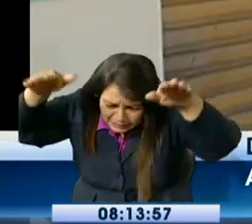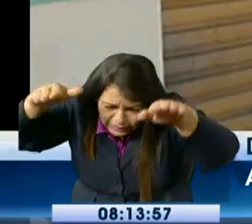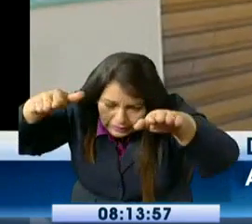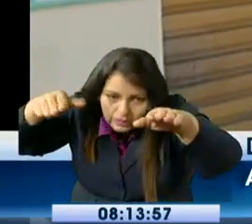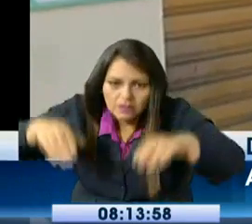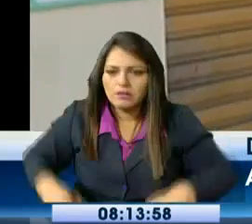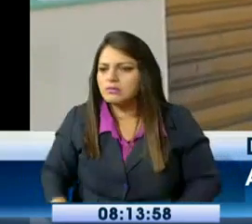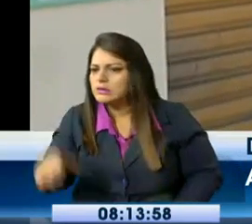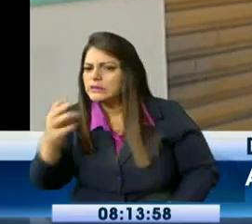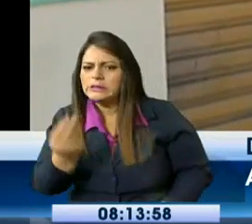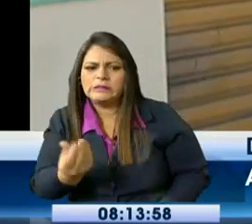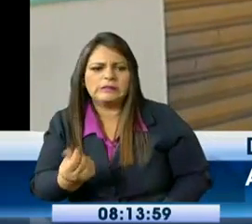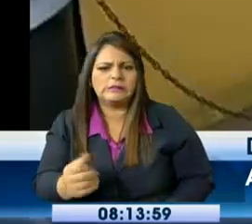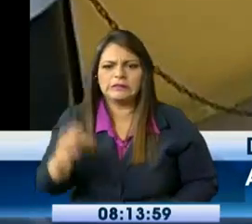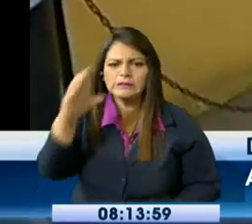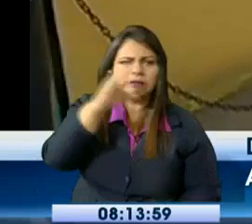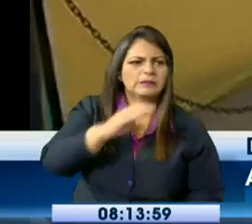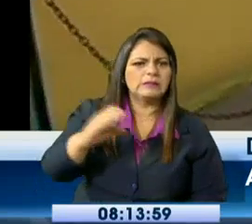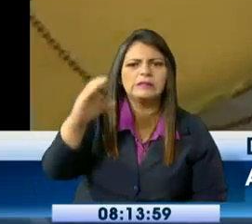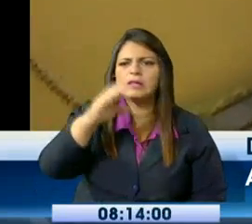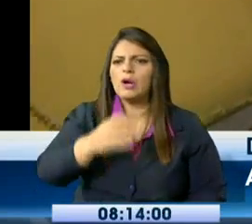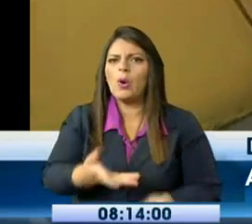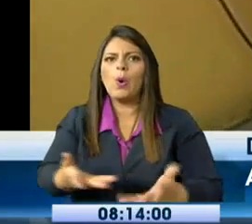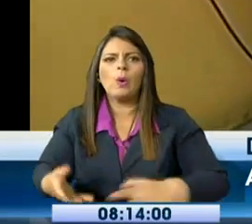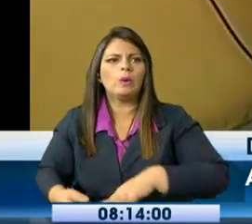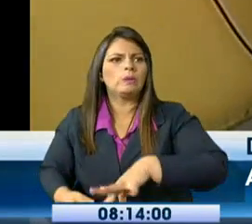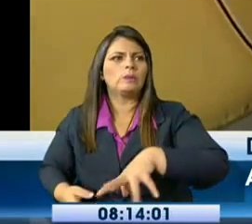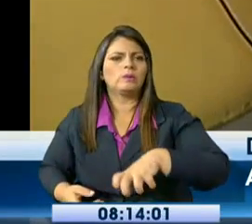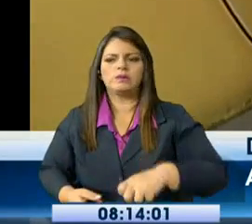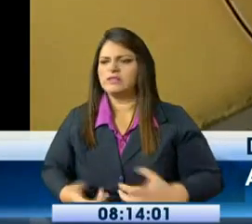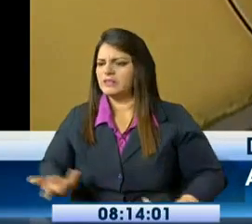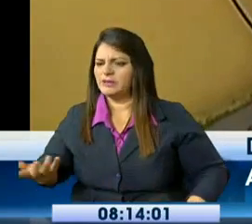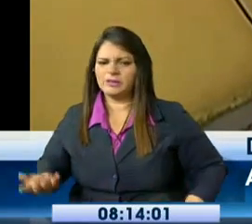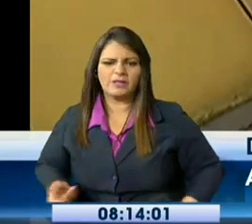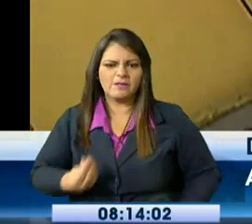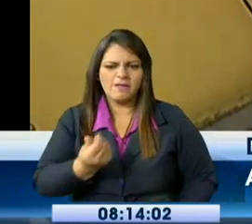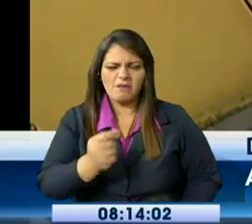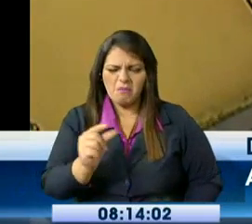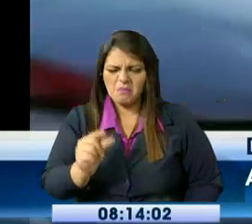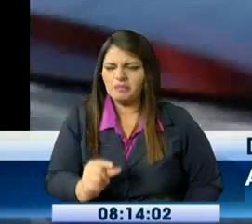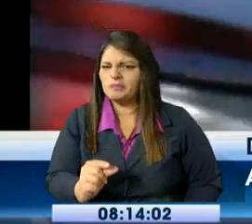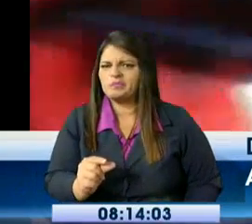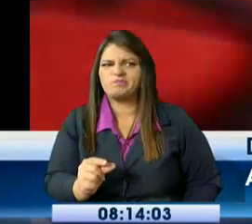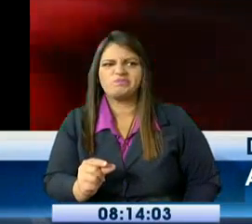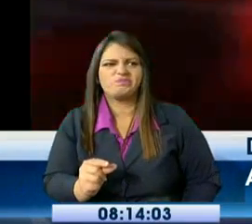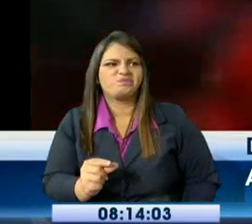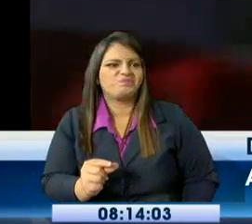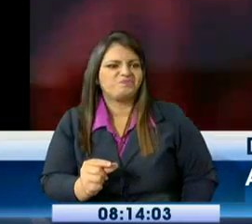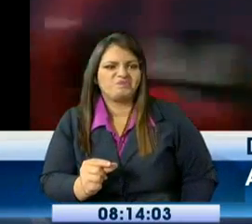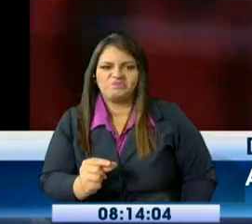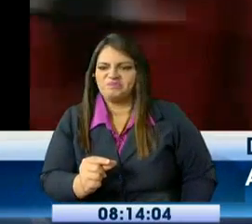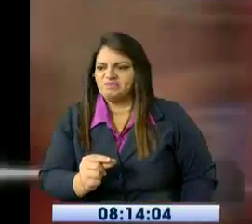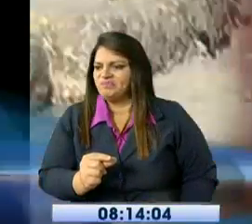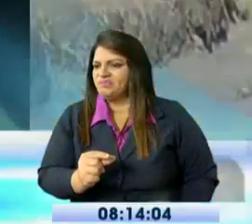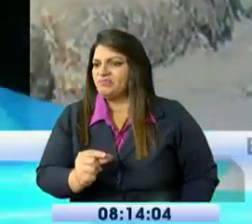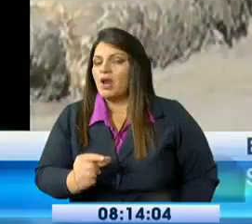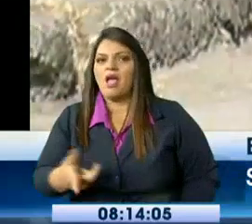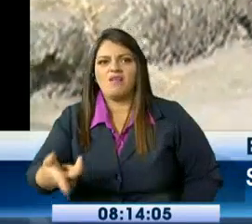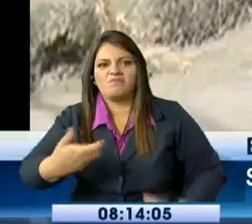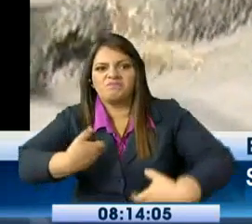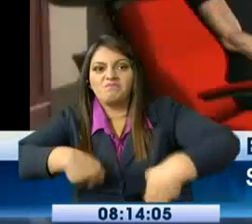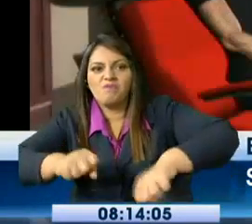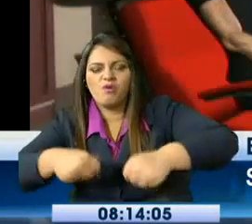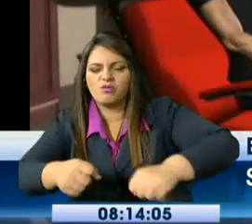las pertenencias de sus víctimas, pero cuando no consiguieron las cantidades que aspiraban, optaron por llevarse la moto del